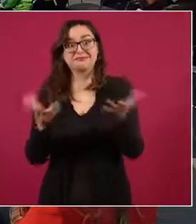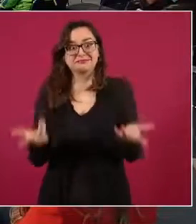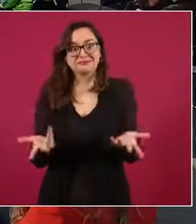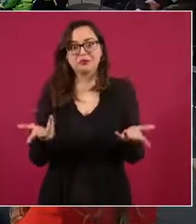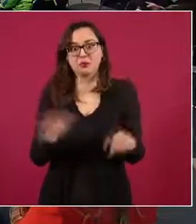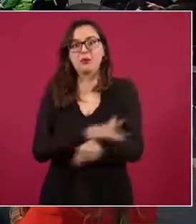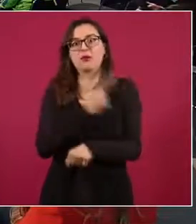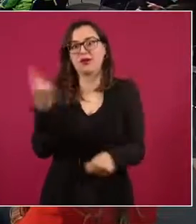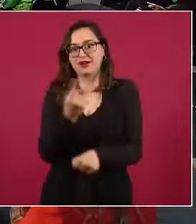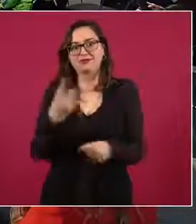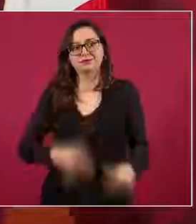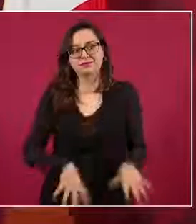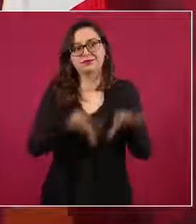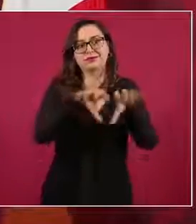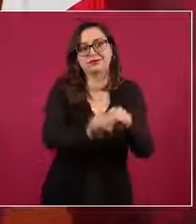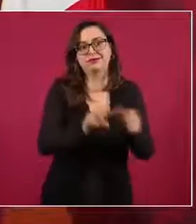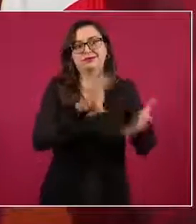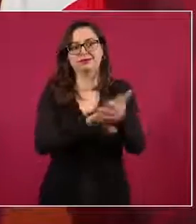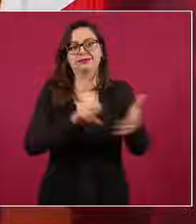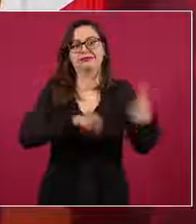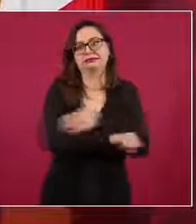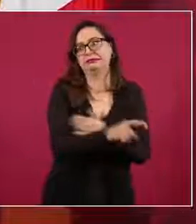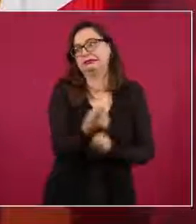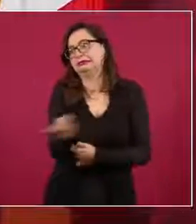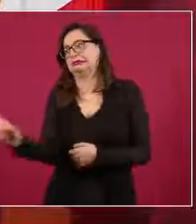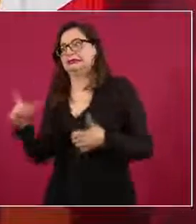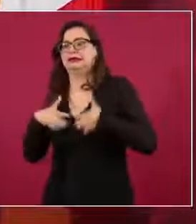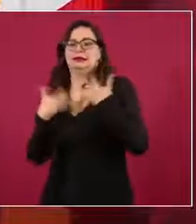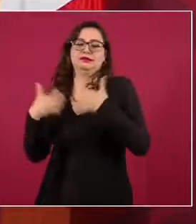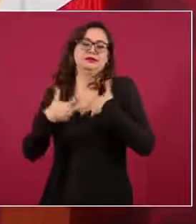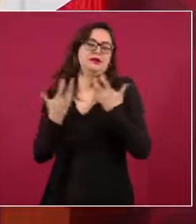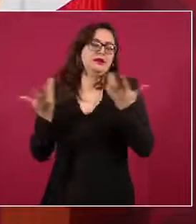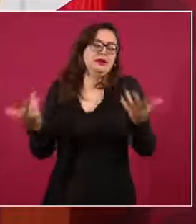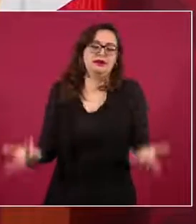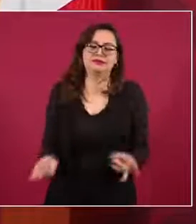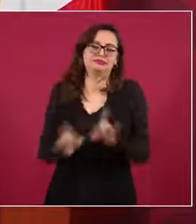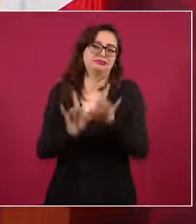porque se está actuando.